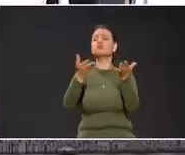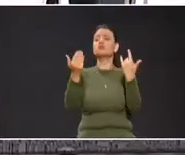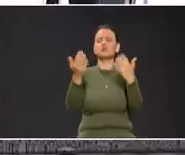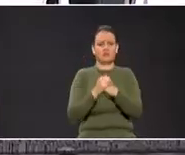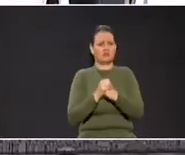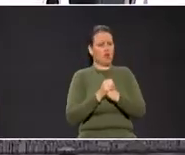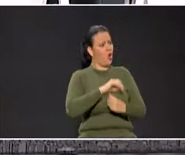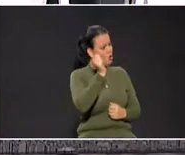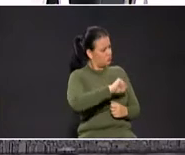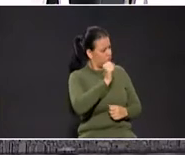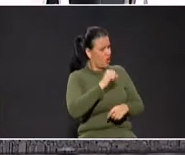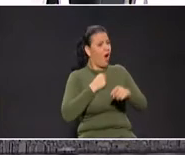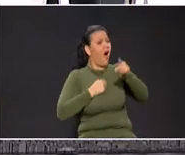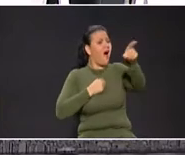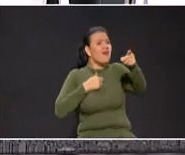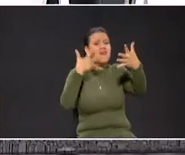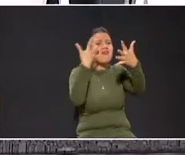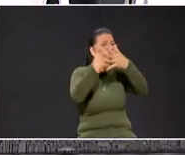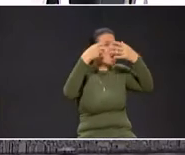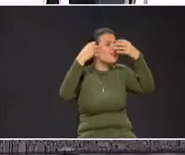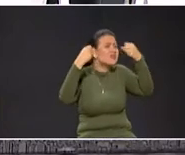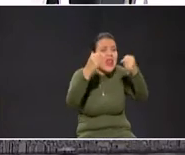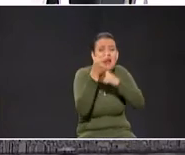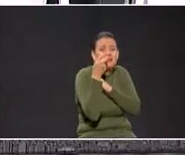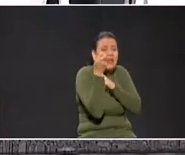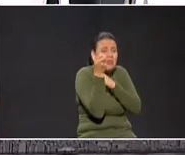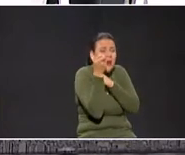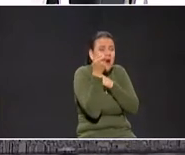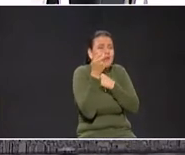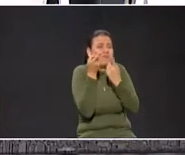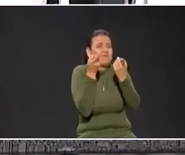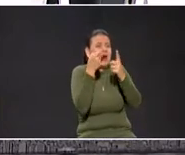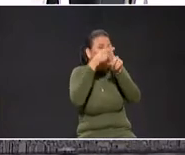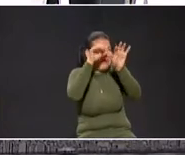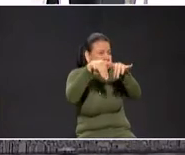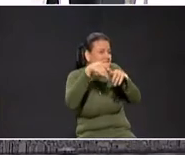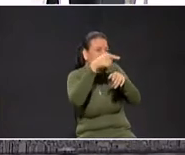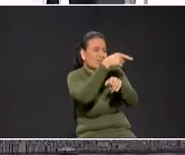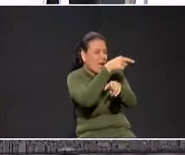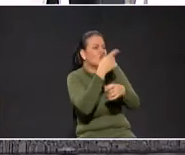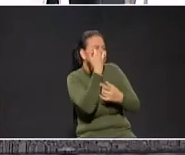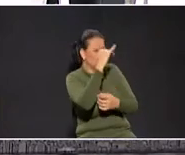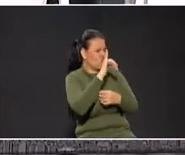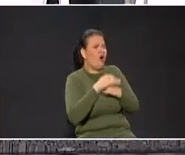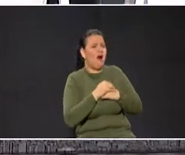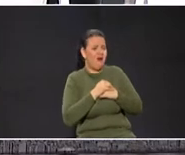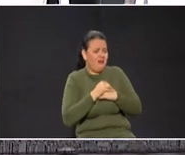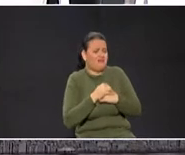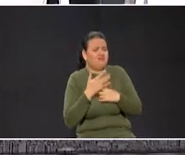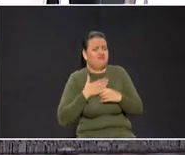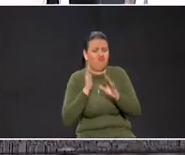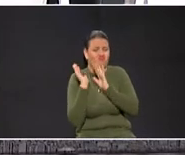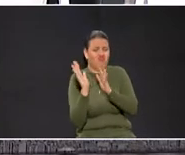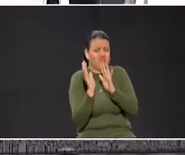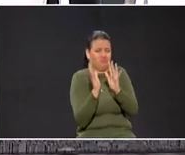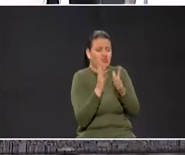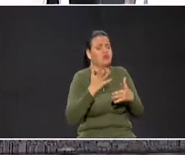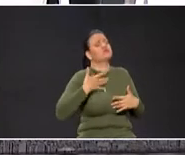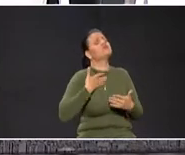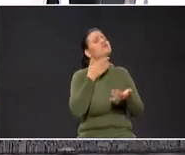en la cárcel bellavista lo hice más o menos por 10 años la resocialización de presos y no es que ellos